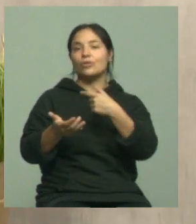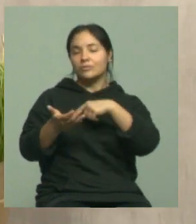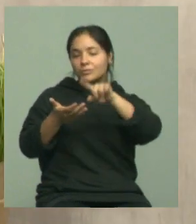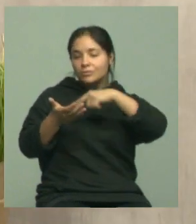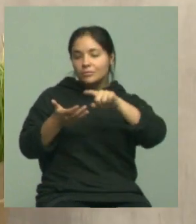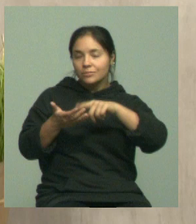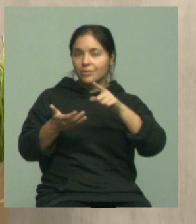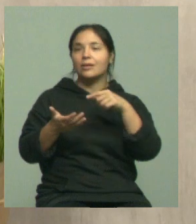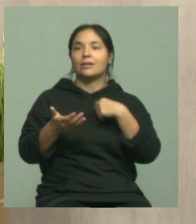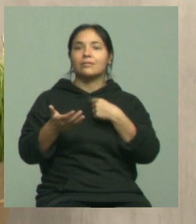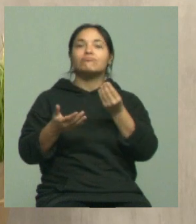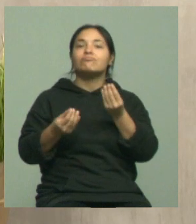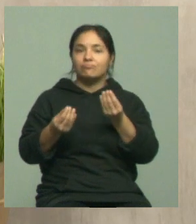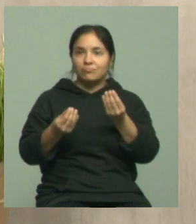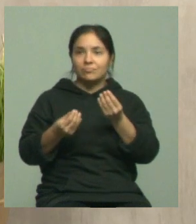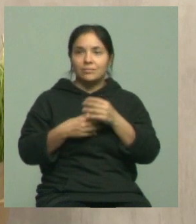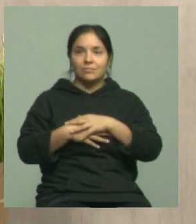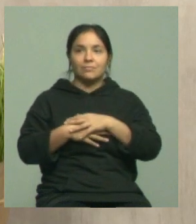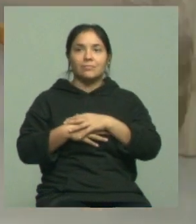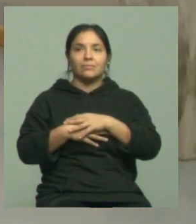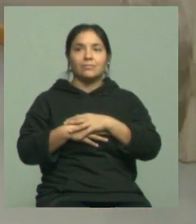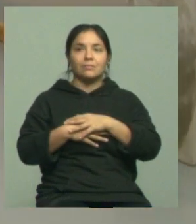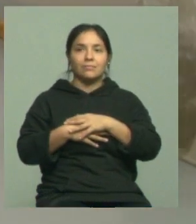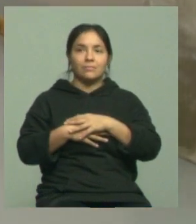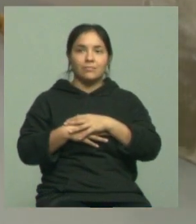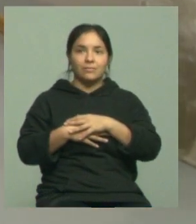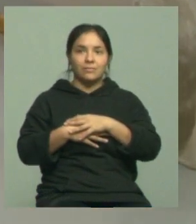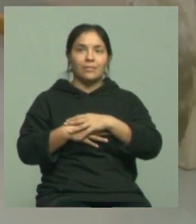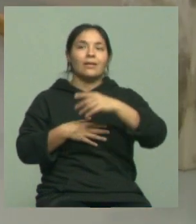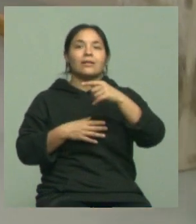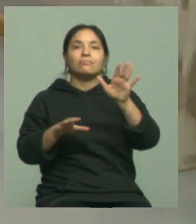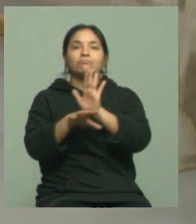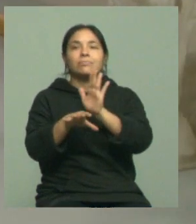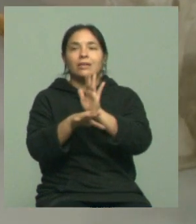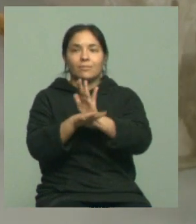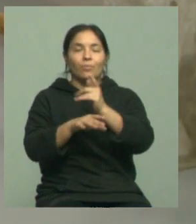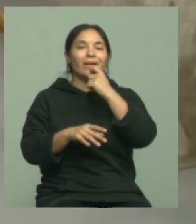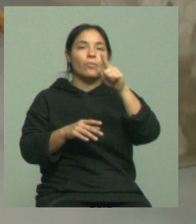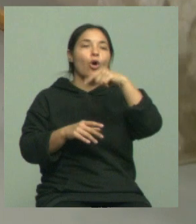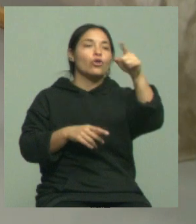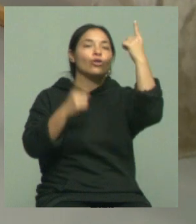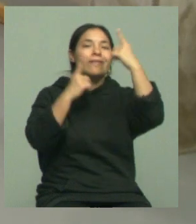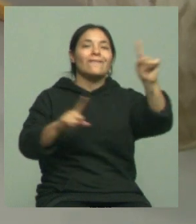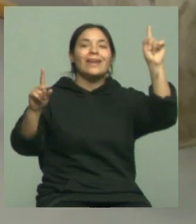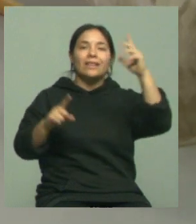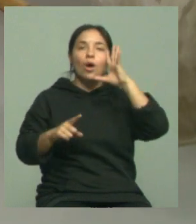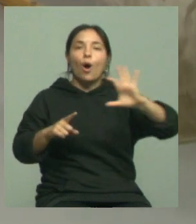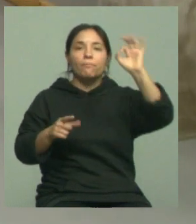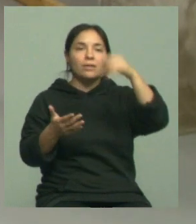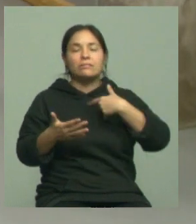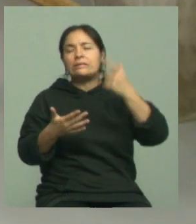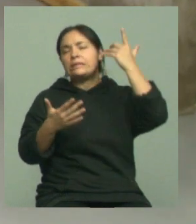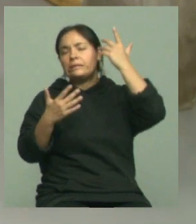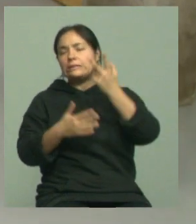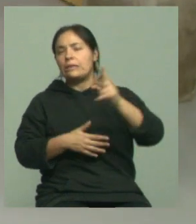Lo que hacen es que nos resulte cada vez más intolerante escuchar al otro en mayúscula, ¿no? De